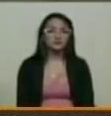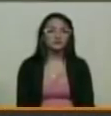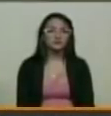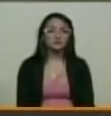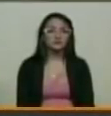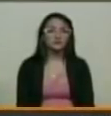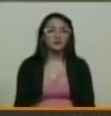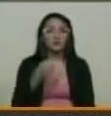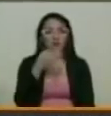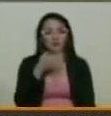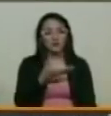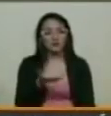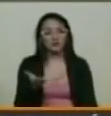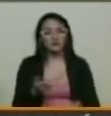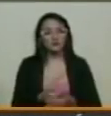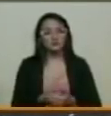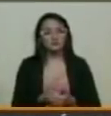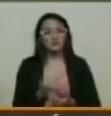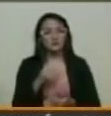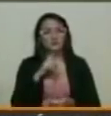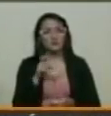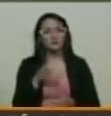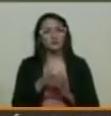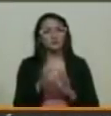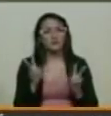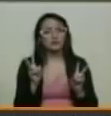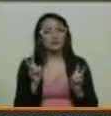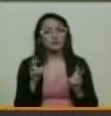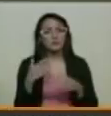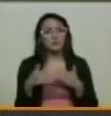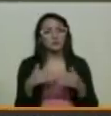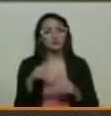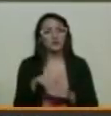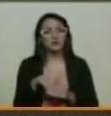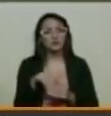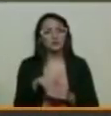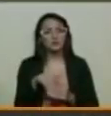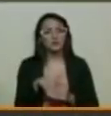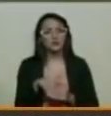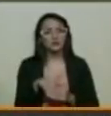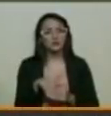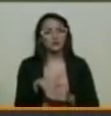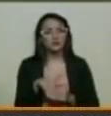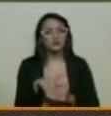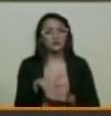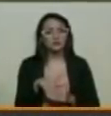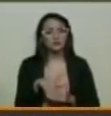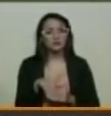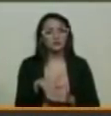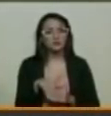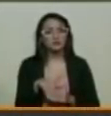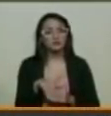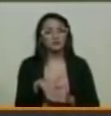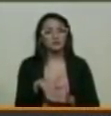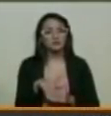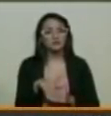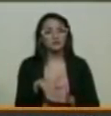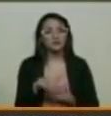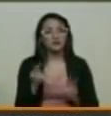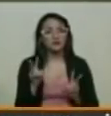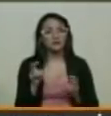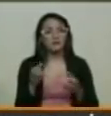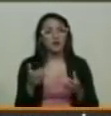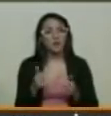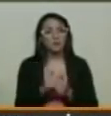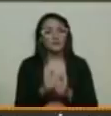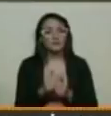Buenas tardes, Presidenta. Bueno, una pregunta en relación a lo que será este proceso electoral. ¿Se tiene previsto que funja también el papel del